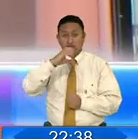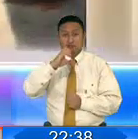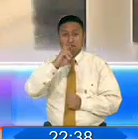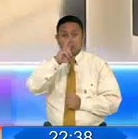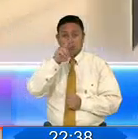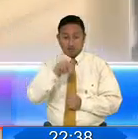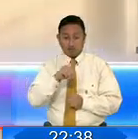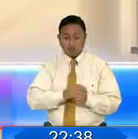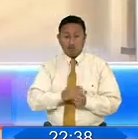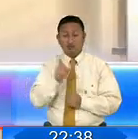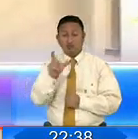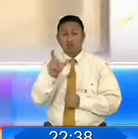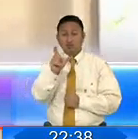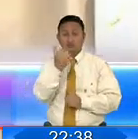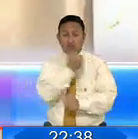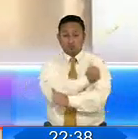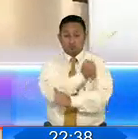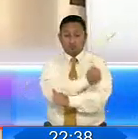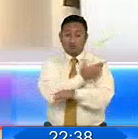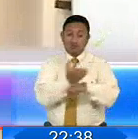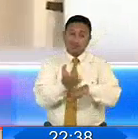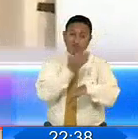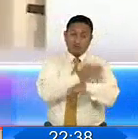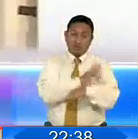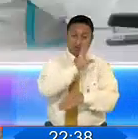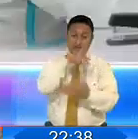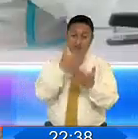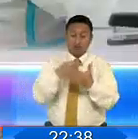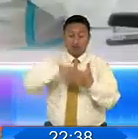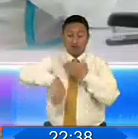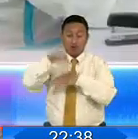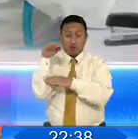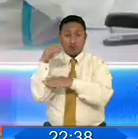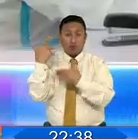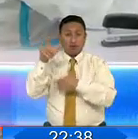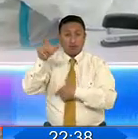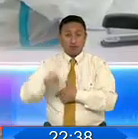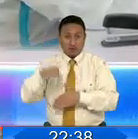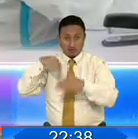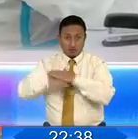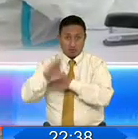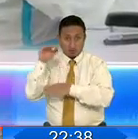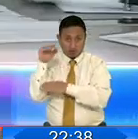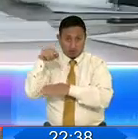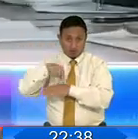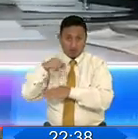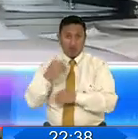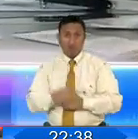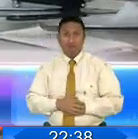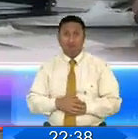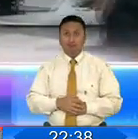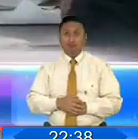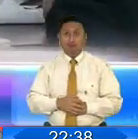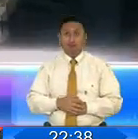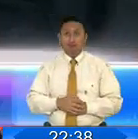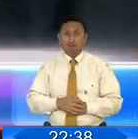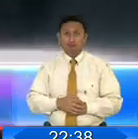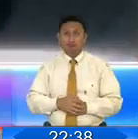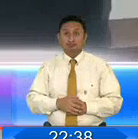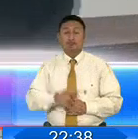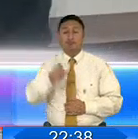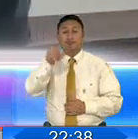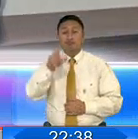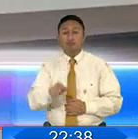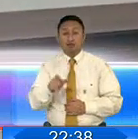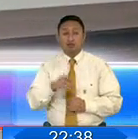coronavirus, realizada hasta 72 horas antes de la llegada para toda persona que ingrese al territorio nacional, incluyendo a los viajeros cuyo